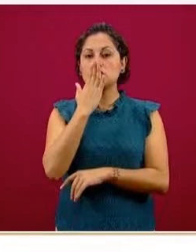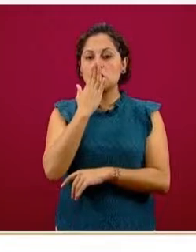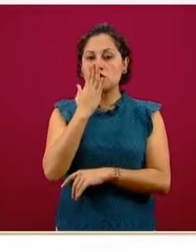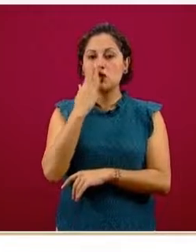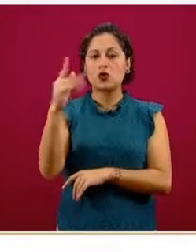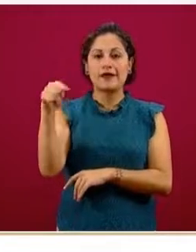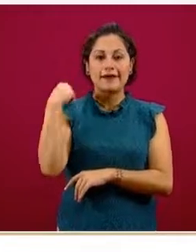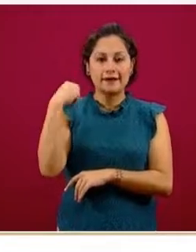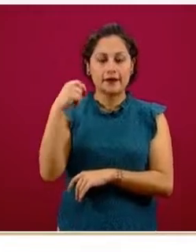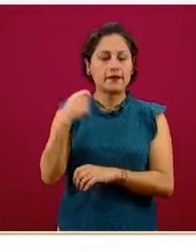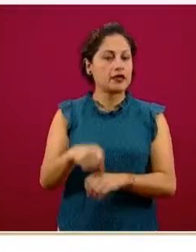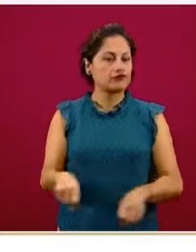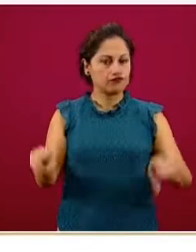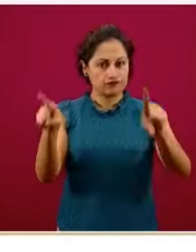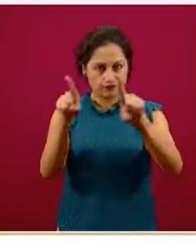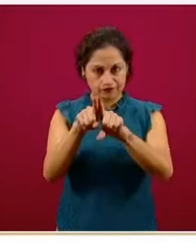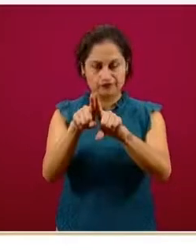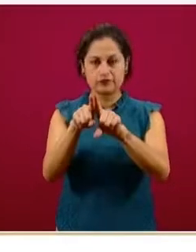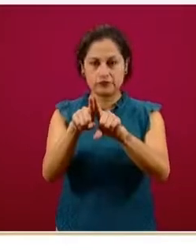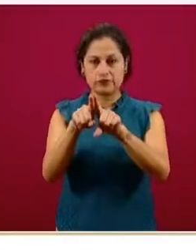muestran también un